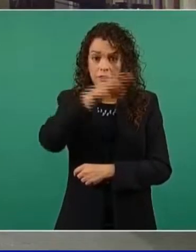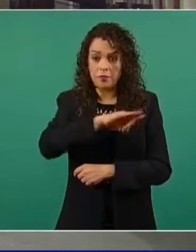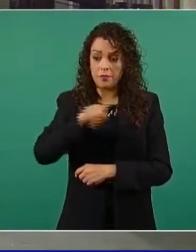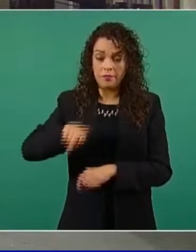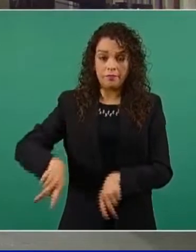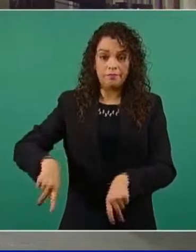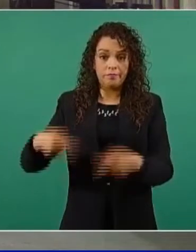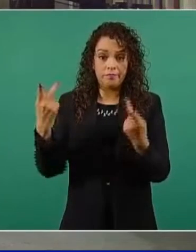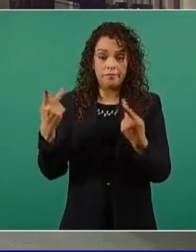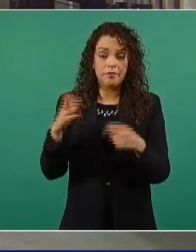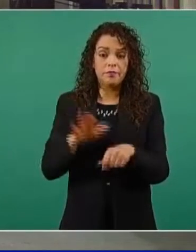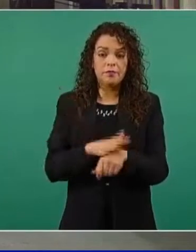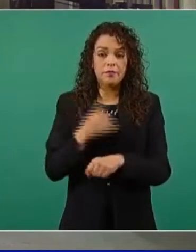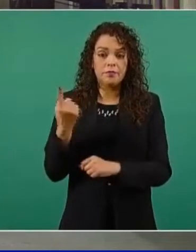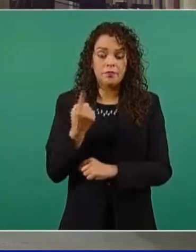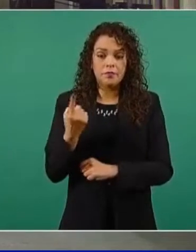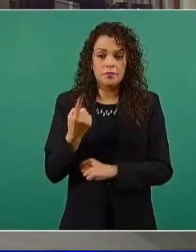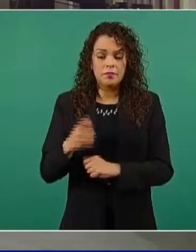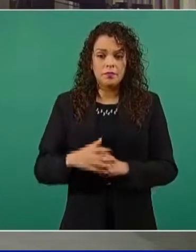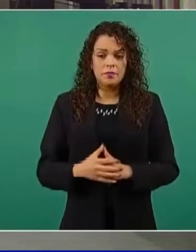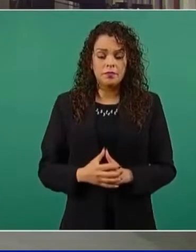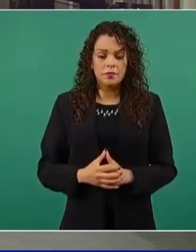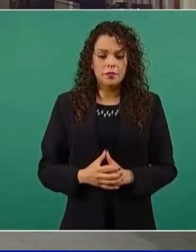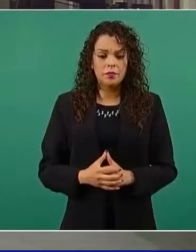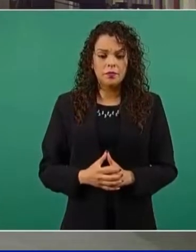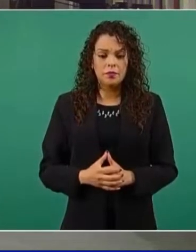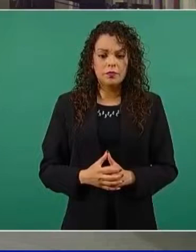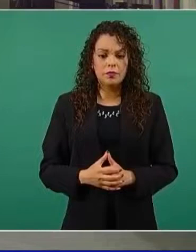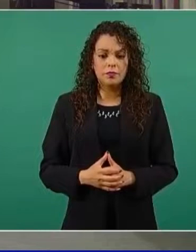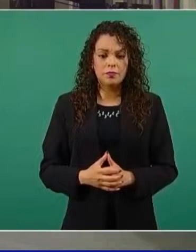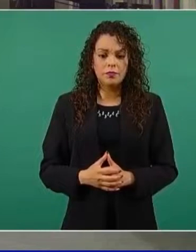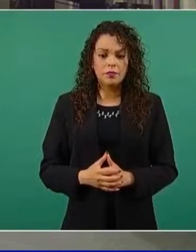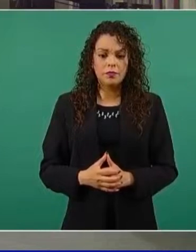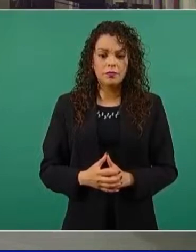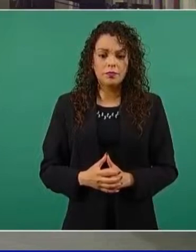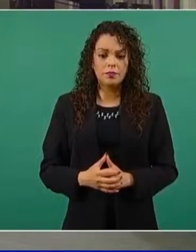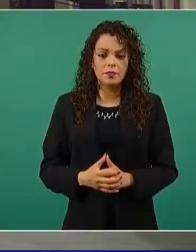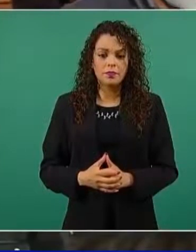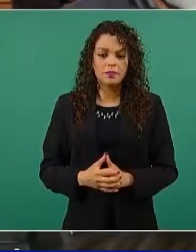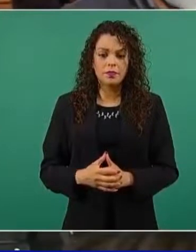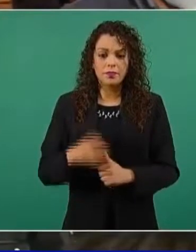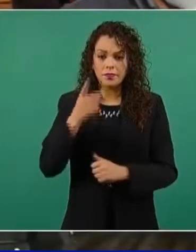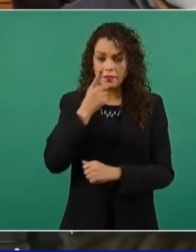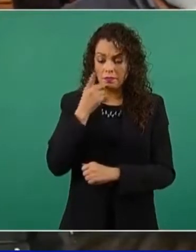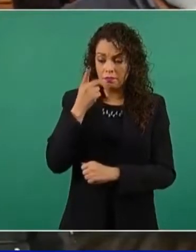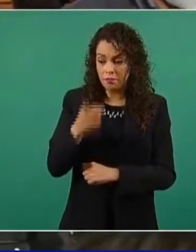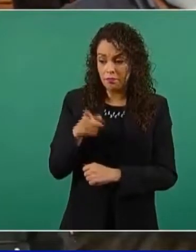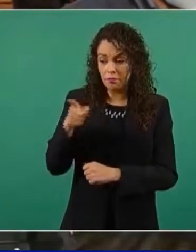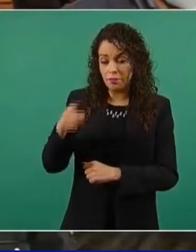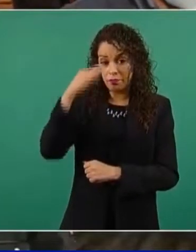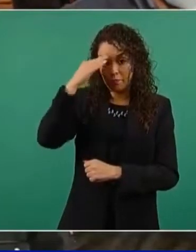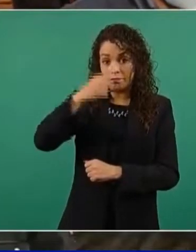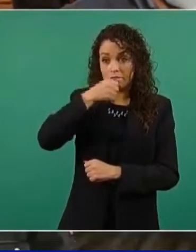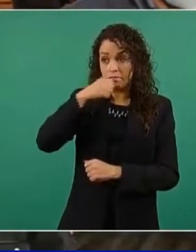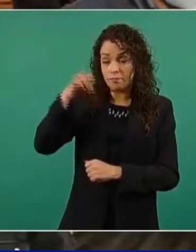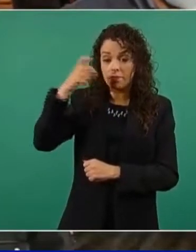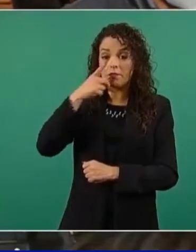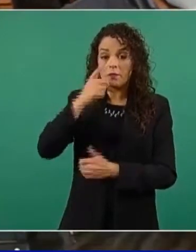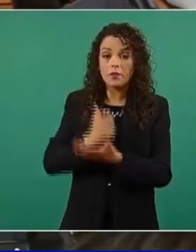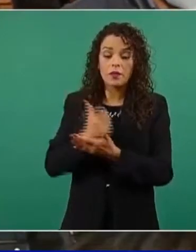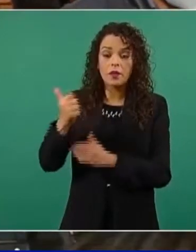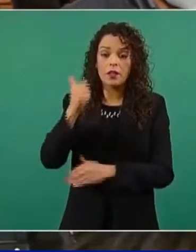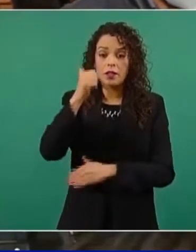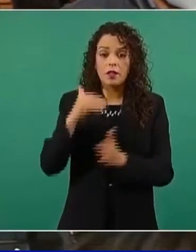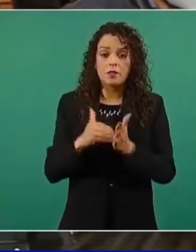presidente, porque se simuló que al señor Antonio Manrique Mac se le pagaban 6 millones de